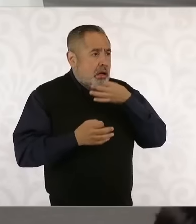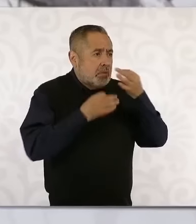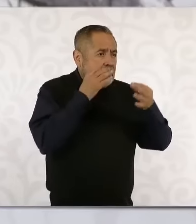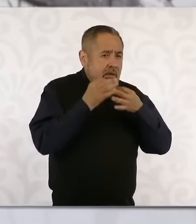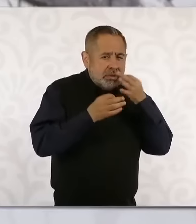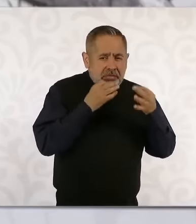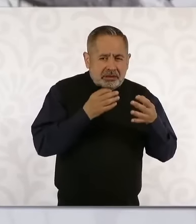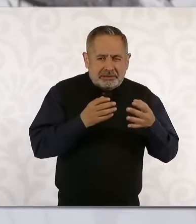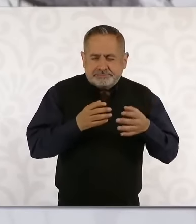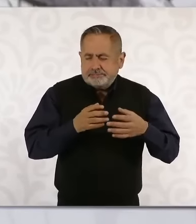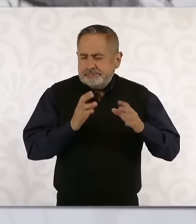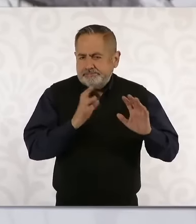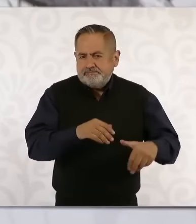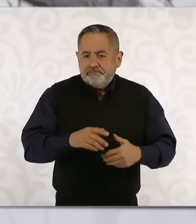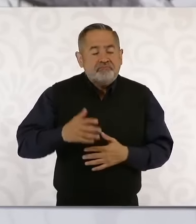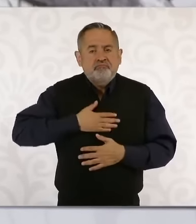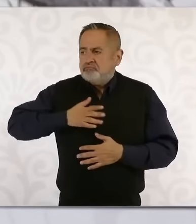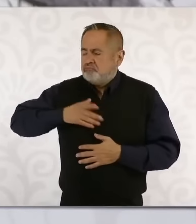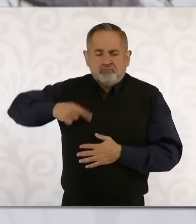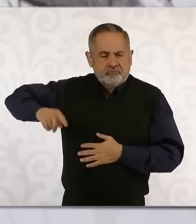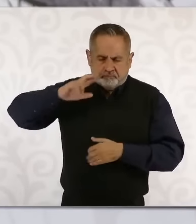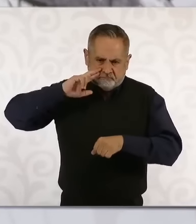nosotros tenemos que ser muy responsables,